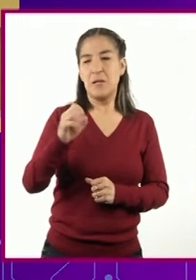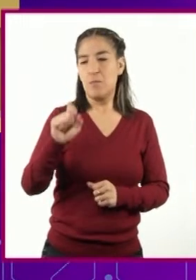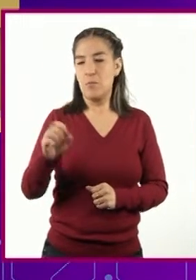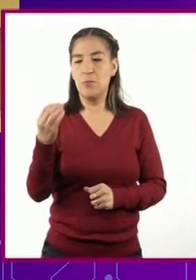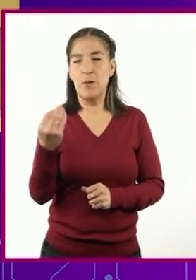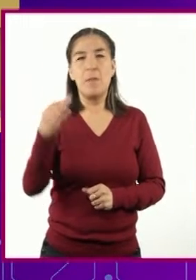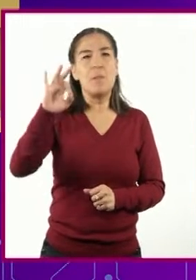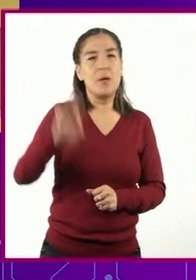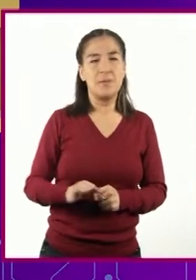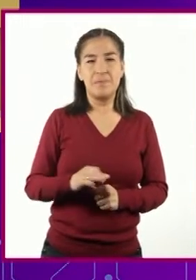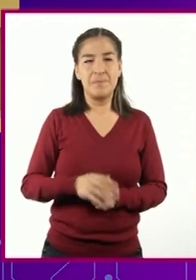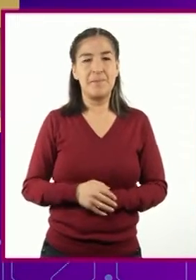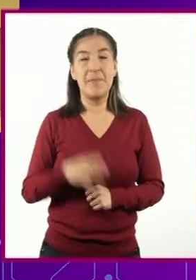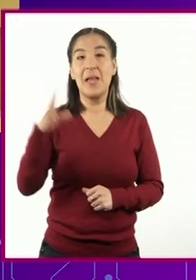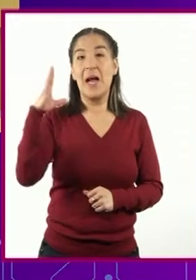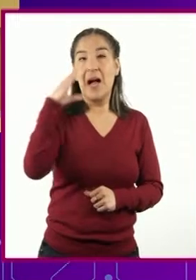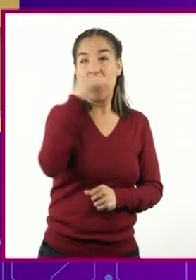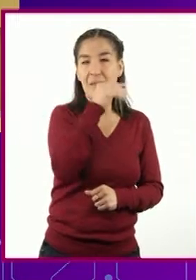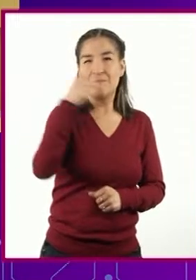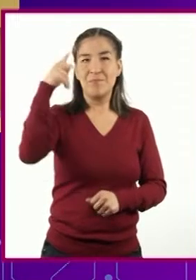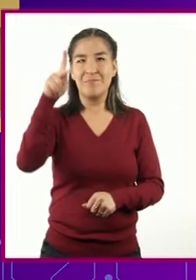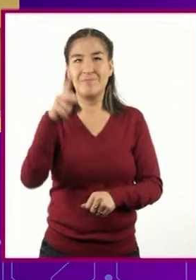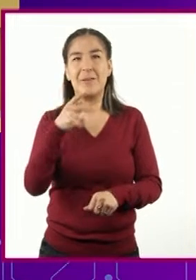0.9%, afroamericanos,